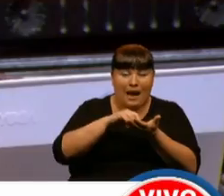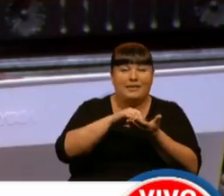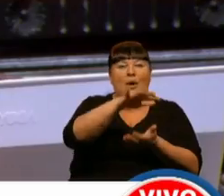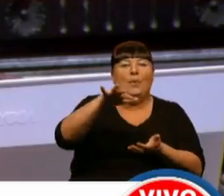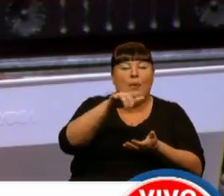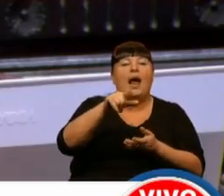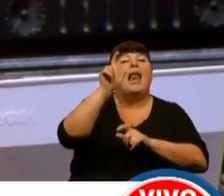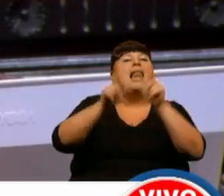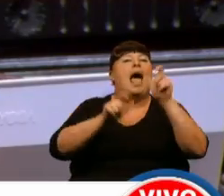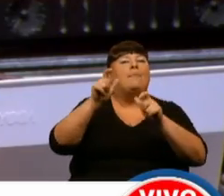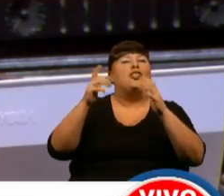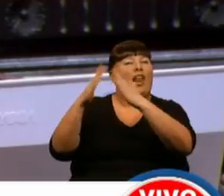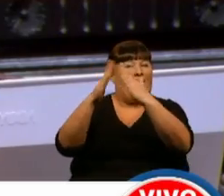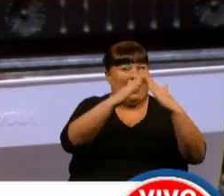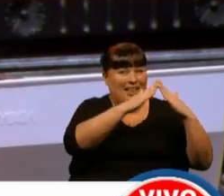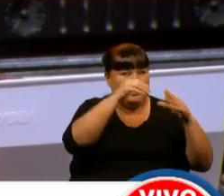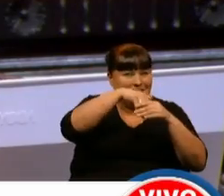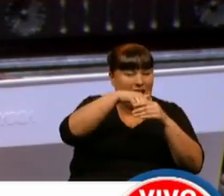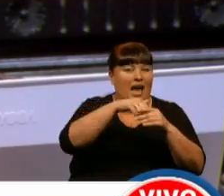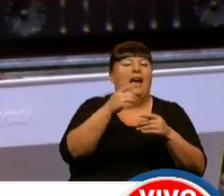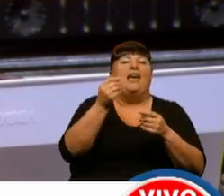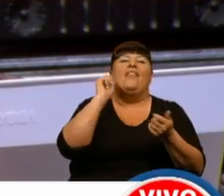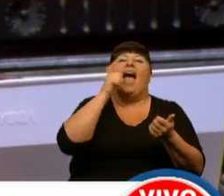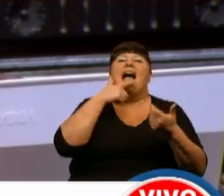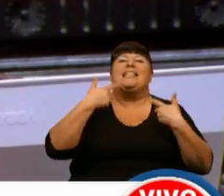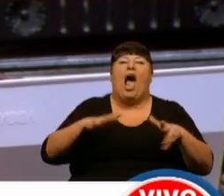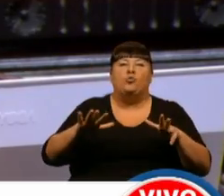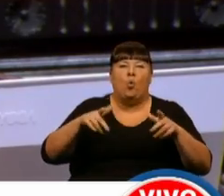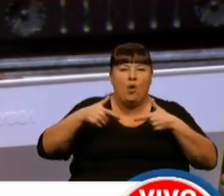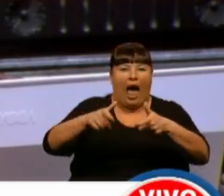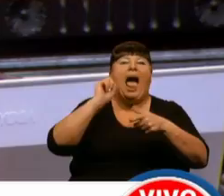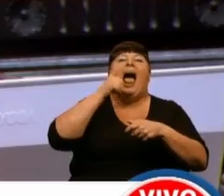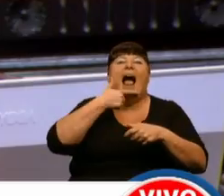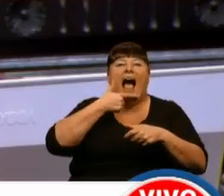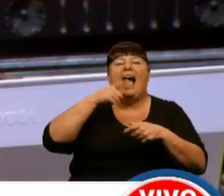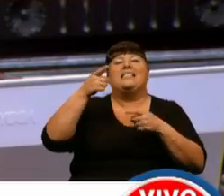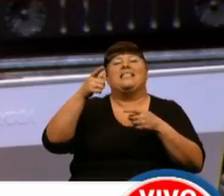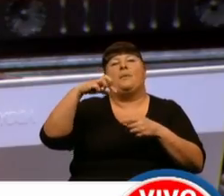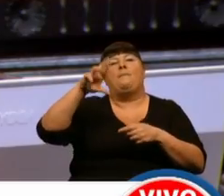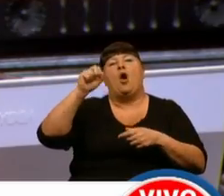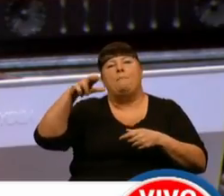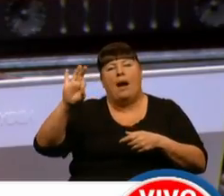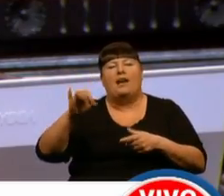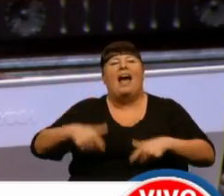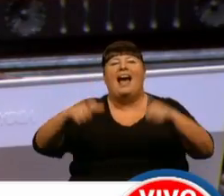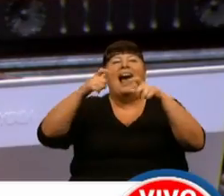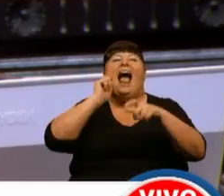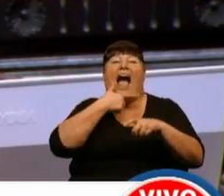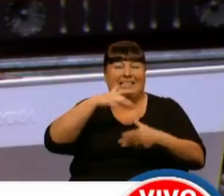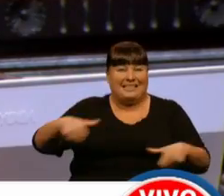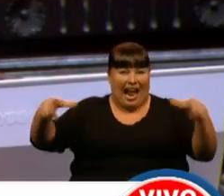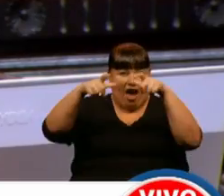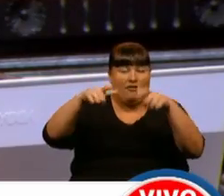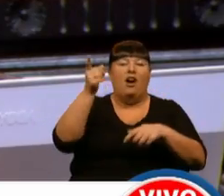localidades los usuarios residenciales del servicio de la natural por redes y gas propano in diluido y todos los usuarios del servicio